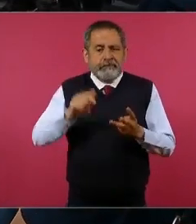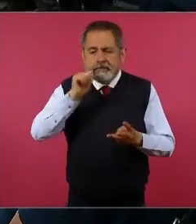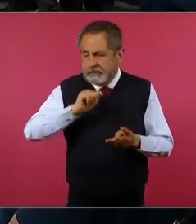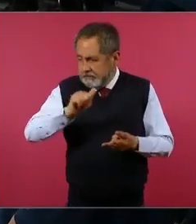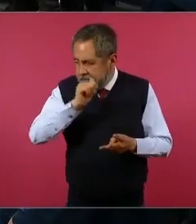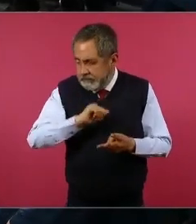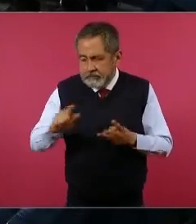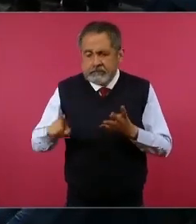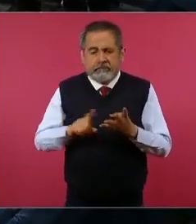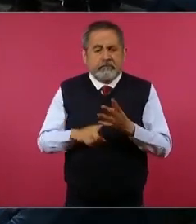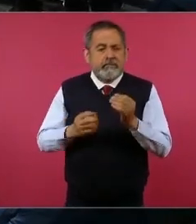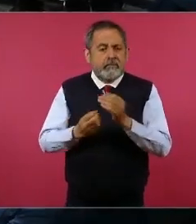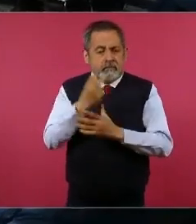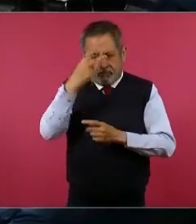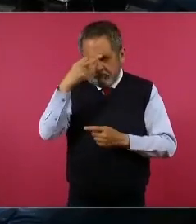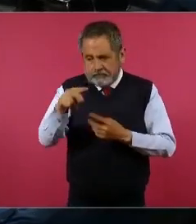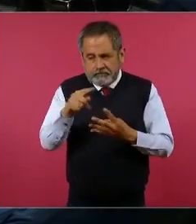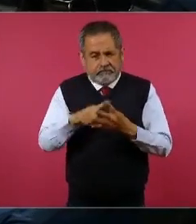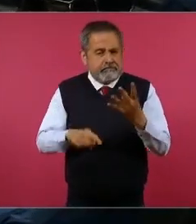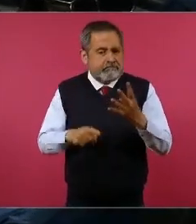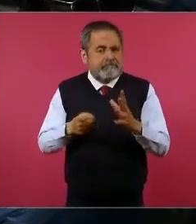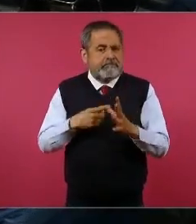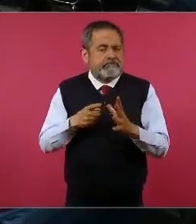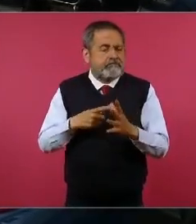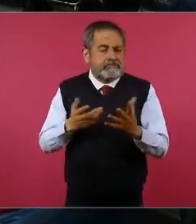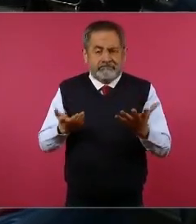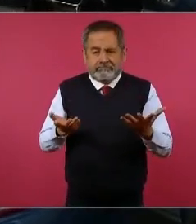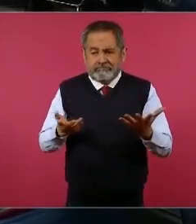Arizona, Nuevo México,